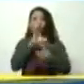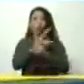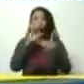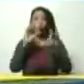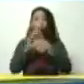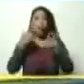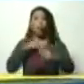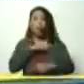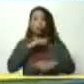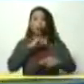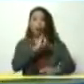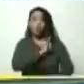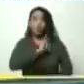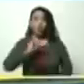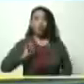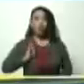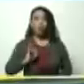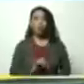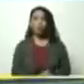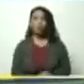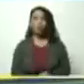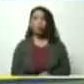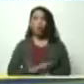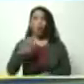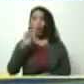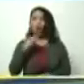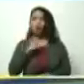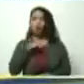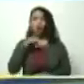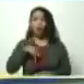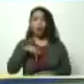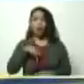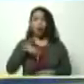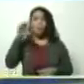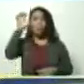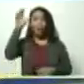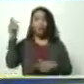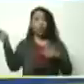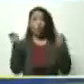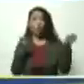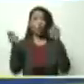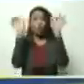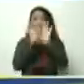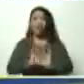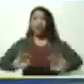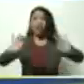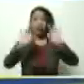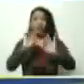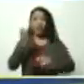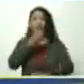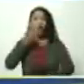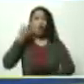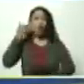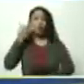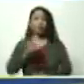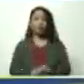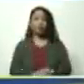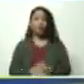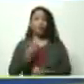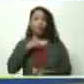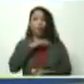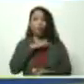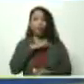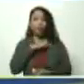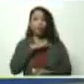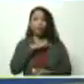de nuestra identidad no somos país colonia de nadie somos un país orgulloso de nuestra